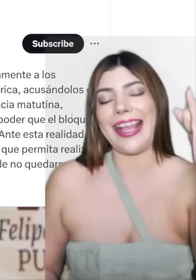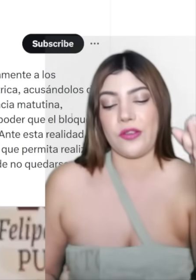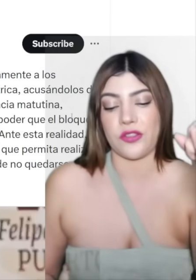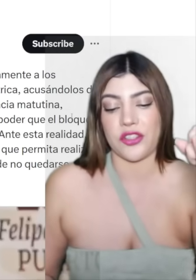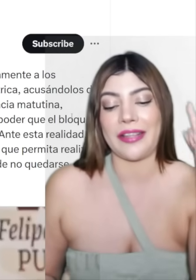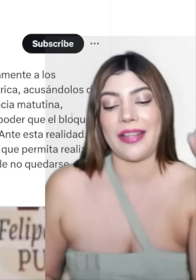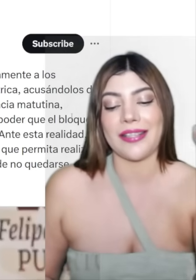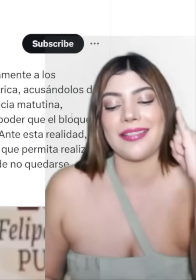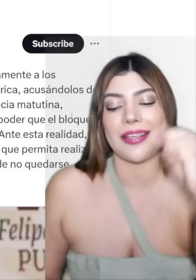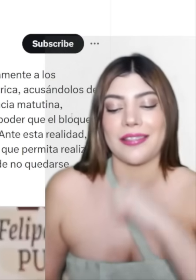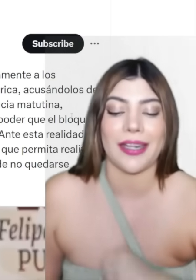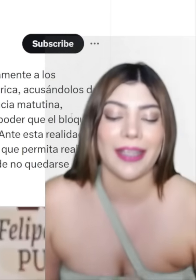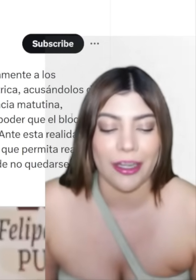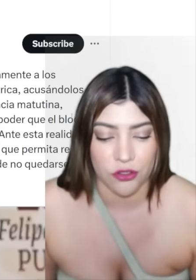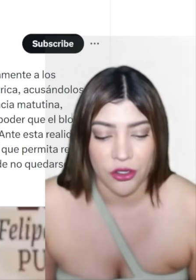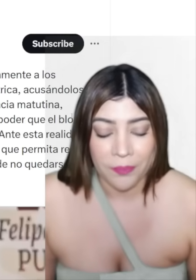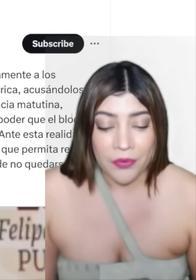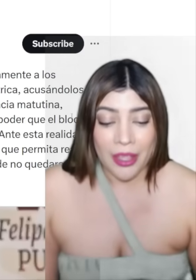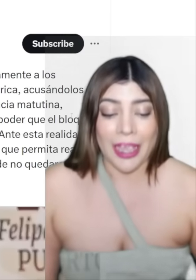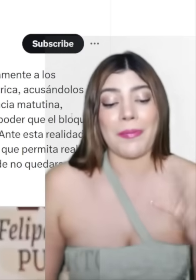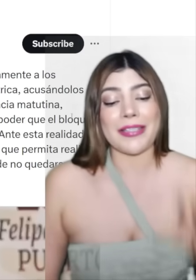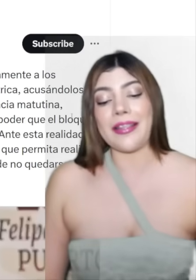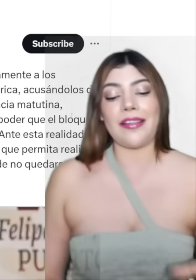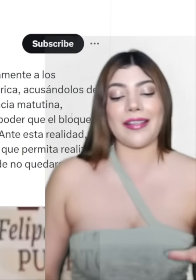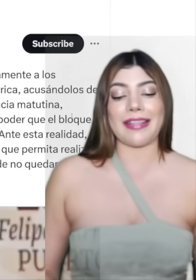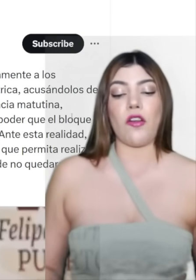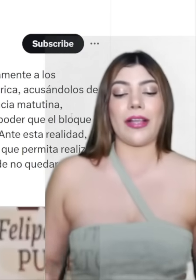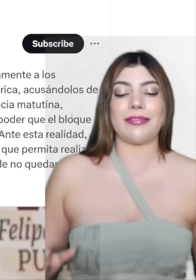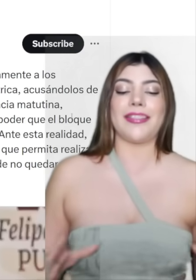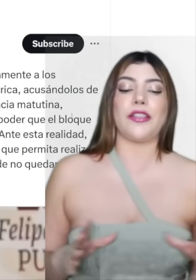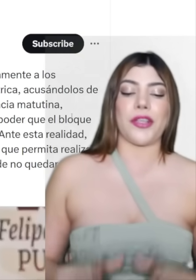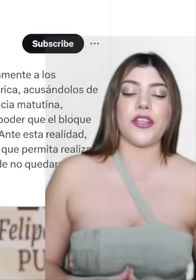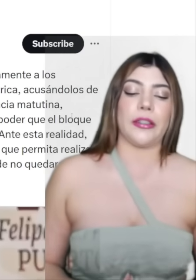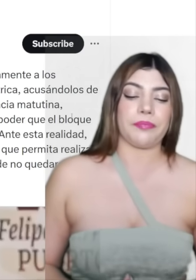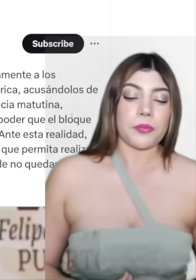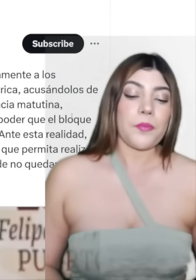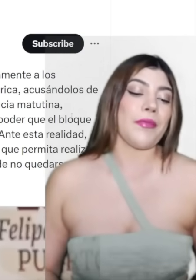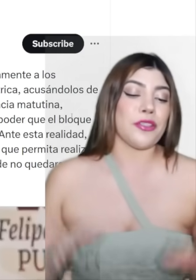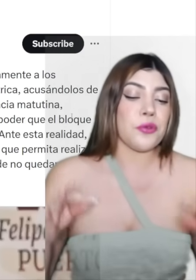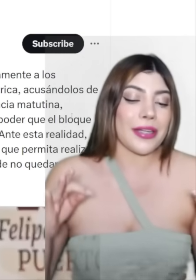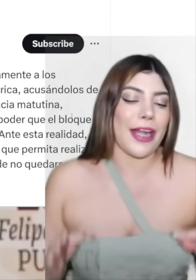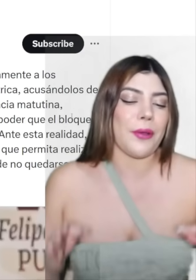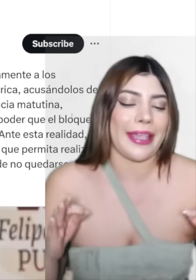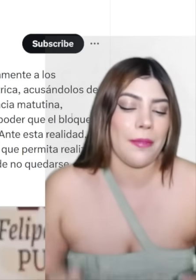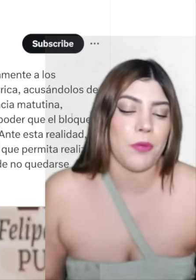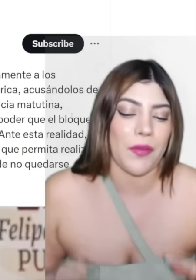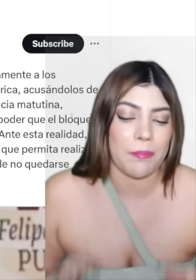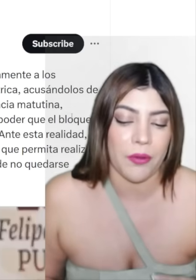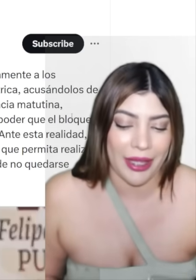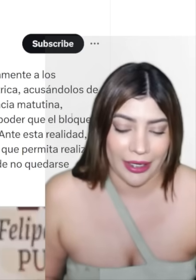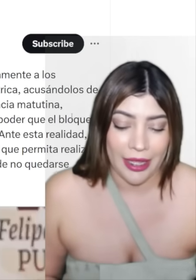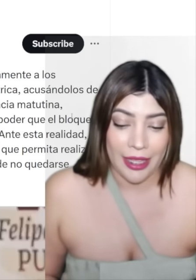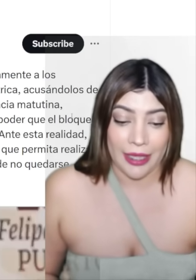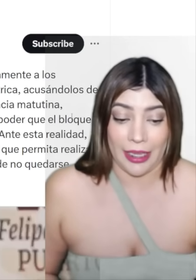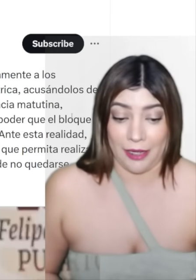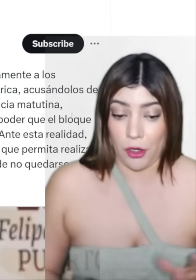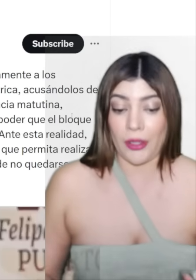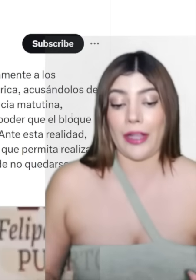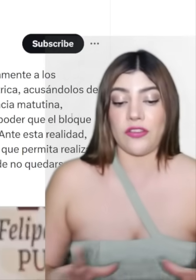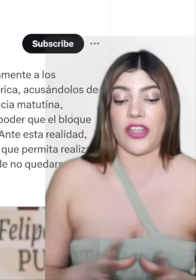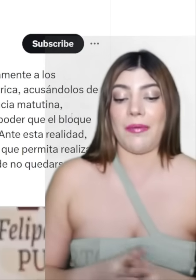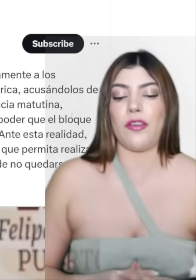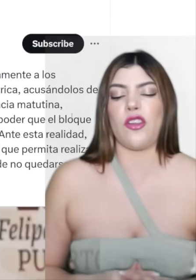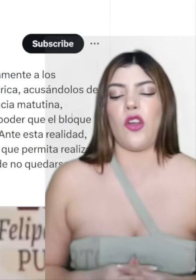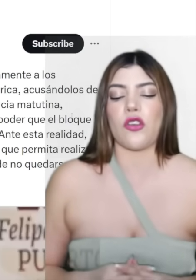lacayos de intereses extranjeros. El presidente destacó que esta situación Es un claro ejemplo del poder que el